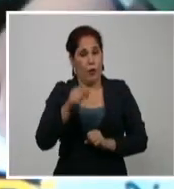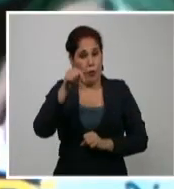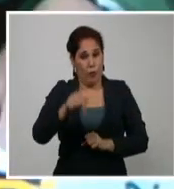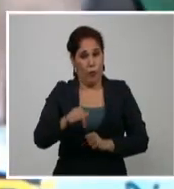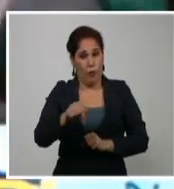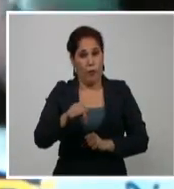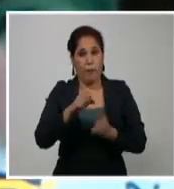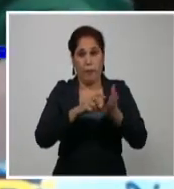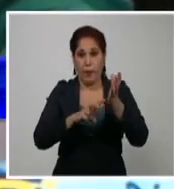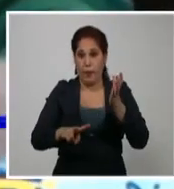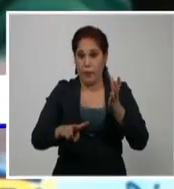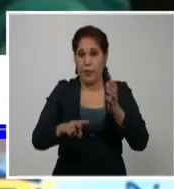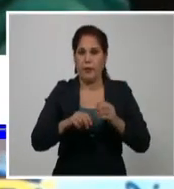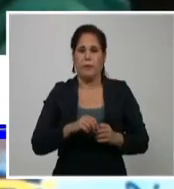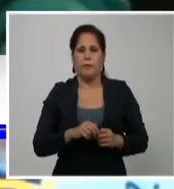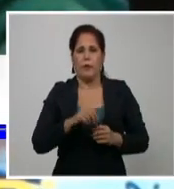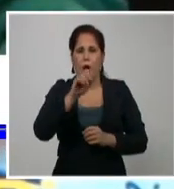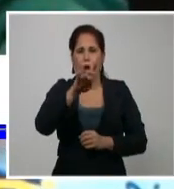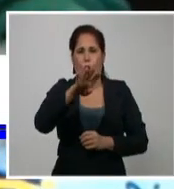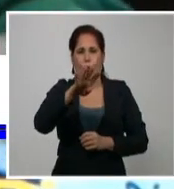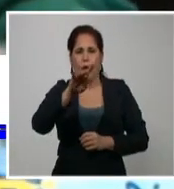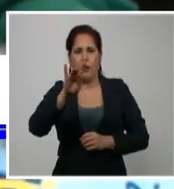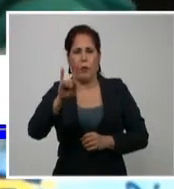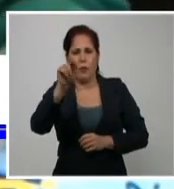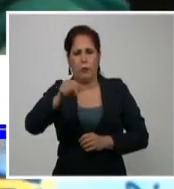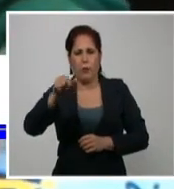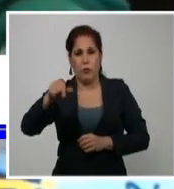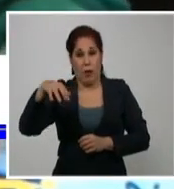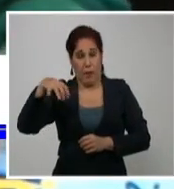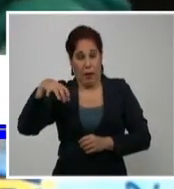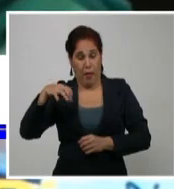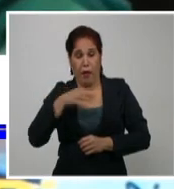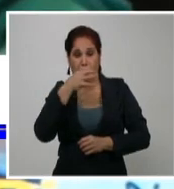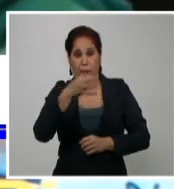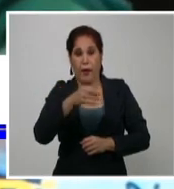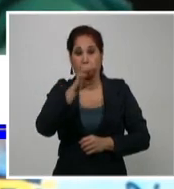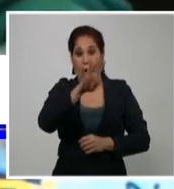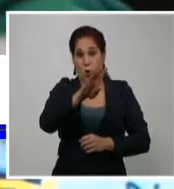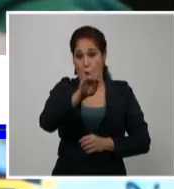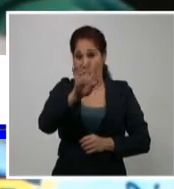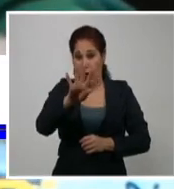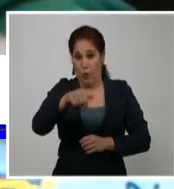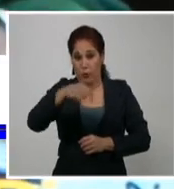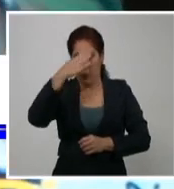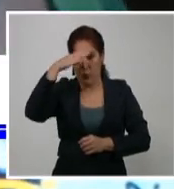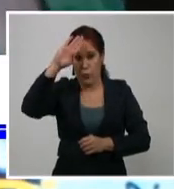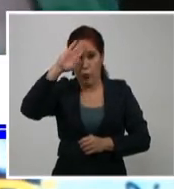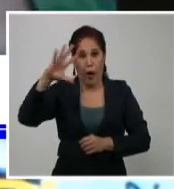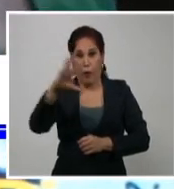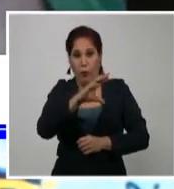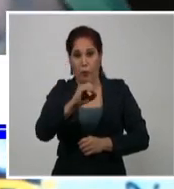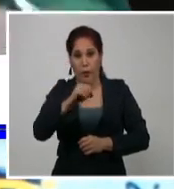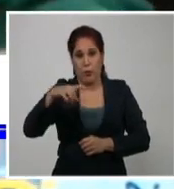reportaron en la provincia 94 casos. De estos 94 casos, 93 son casos autóctonos. Todos estos casos